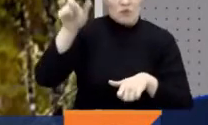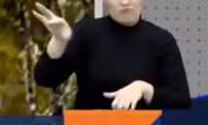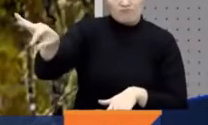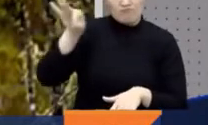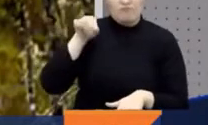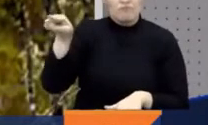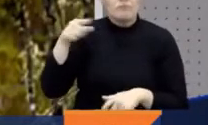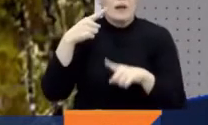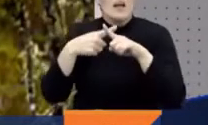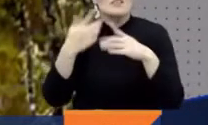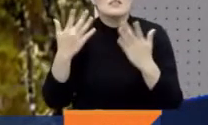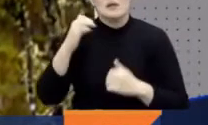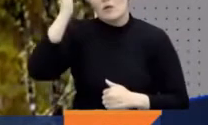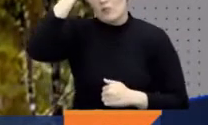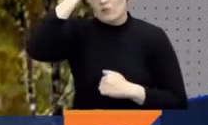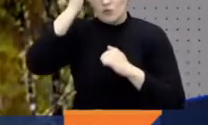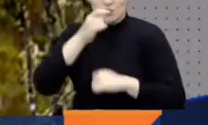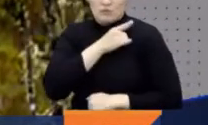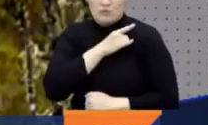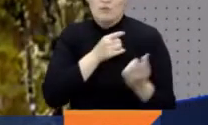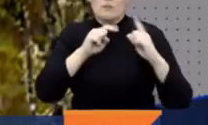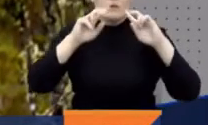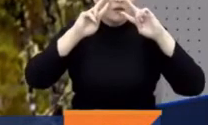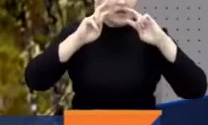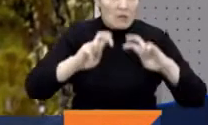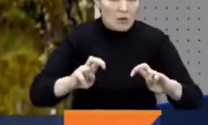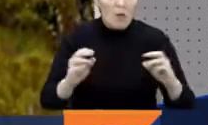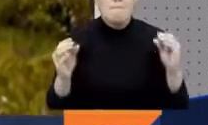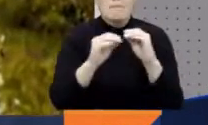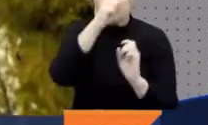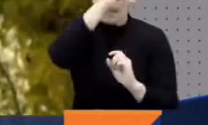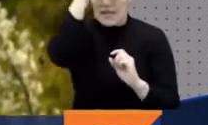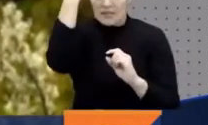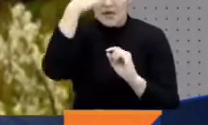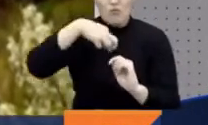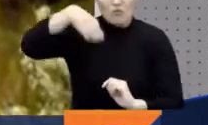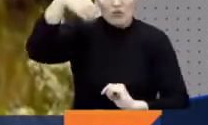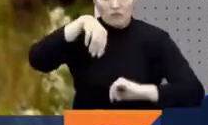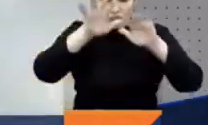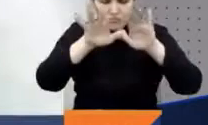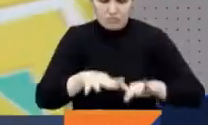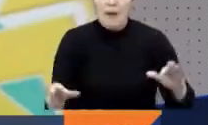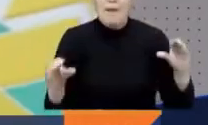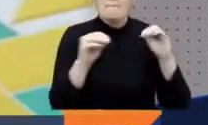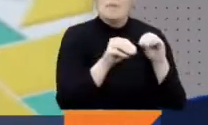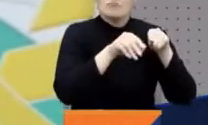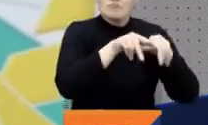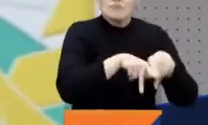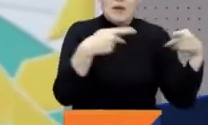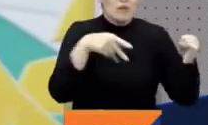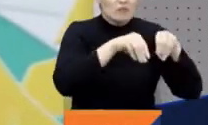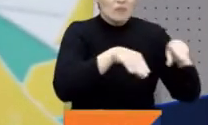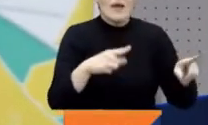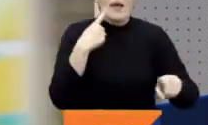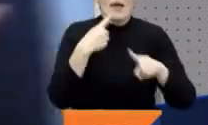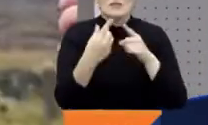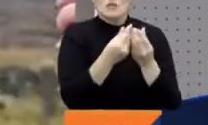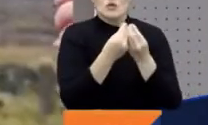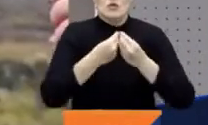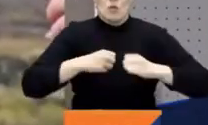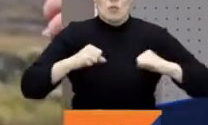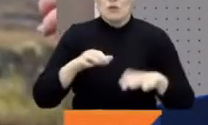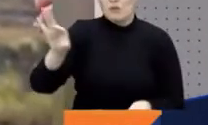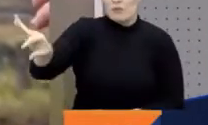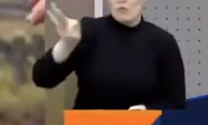docente universitario, investigador, ensayista, columnista de opinión y también fue concejal de Bogotá. Así lo anunció